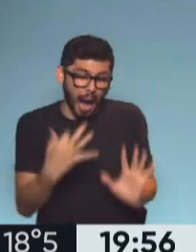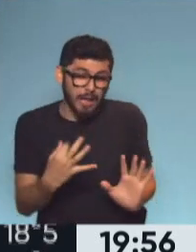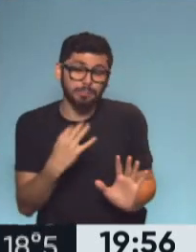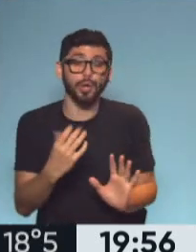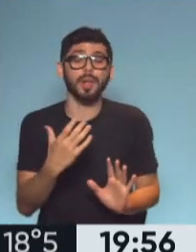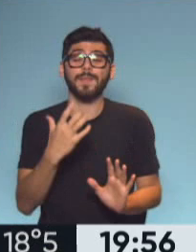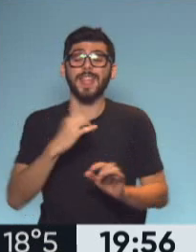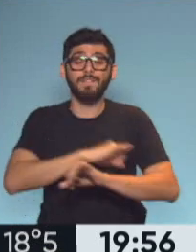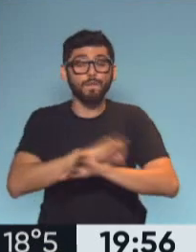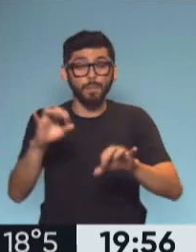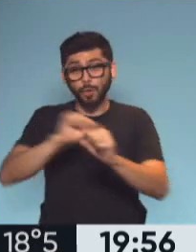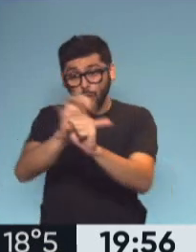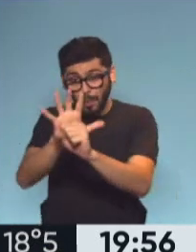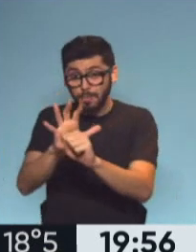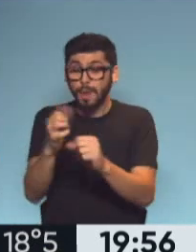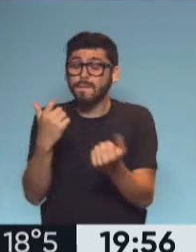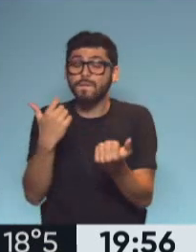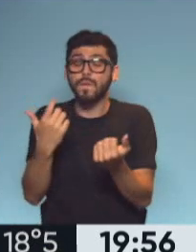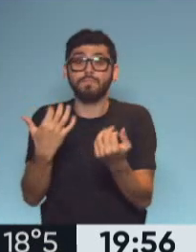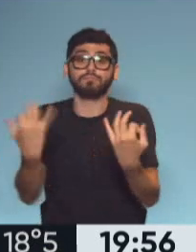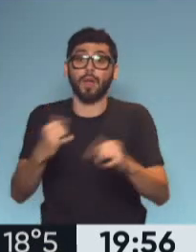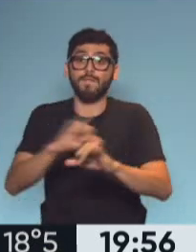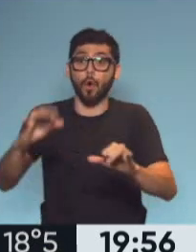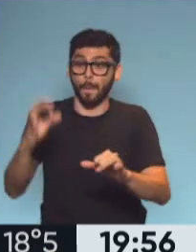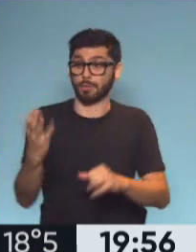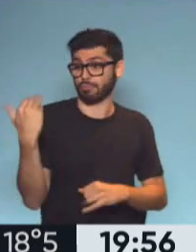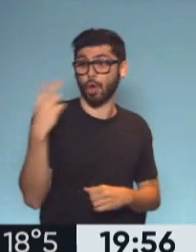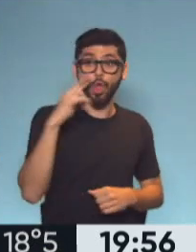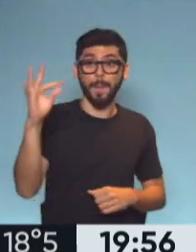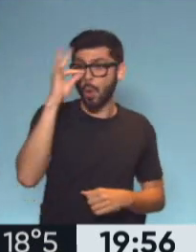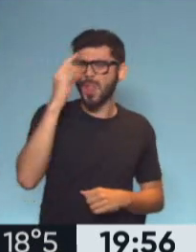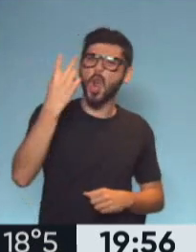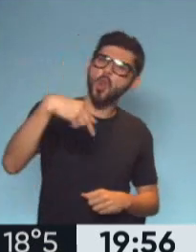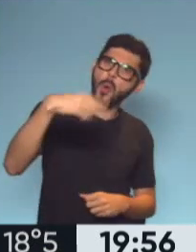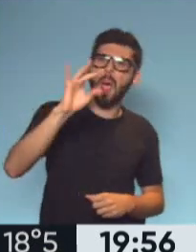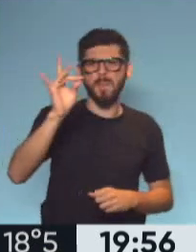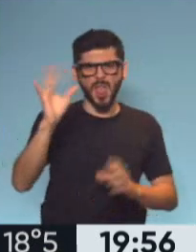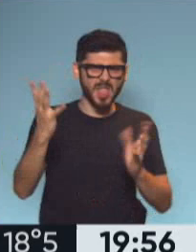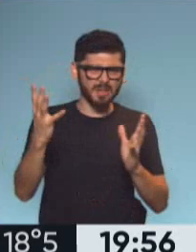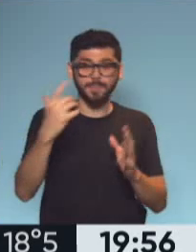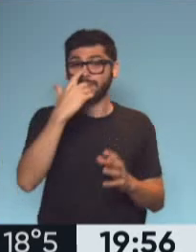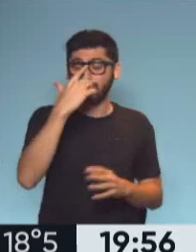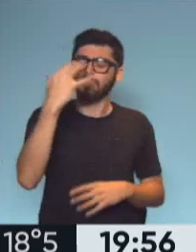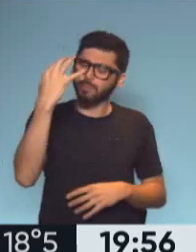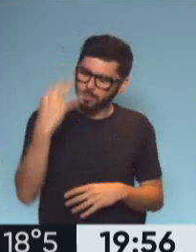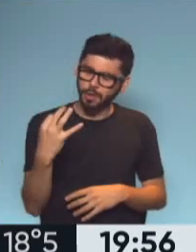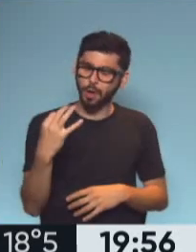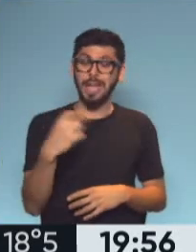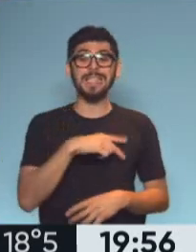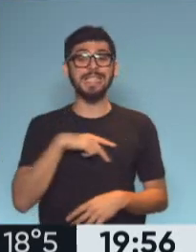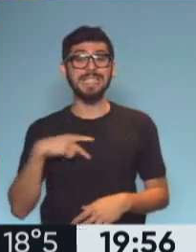primeros datos del coronavirus surgieron el año anterior. Así Noviembre, diciembre, recordemos. En un mes,